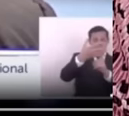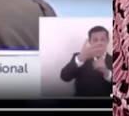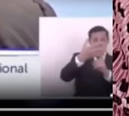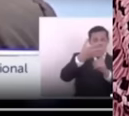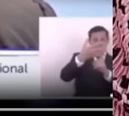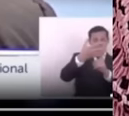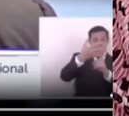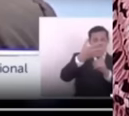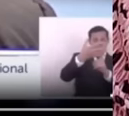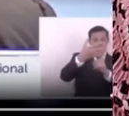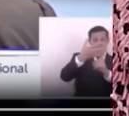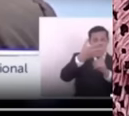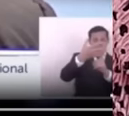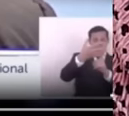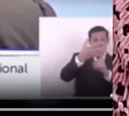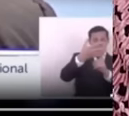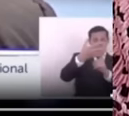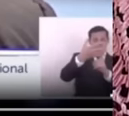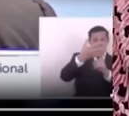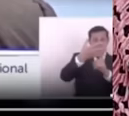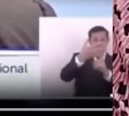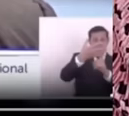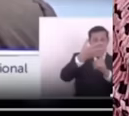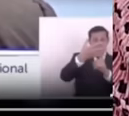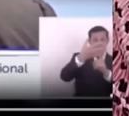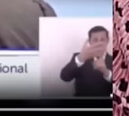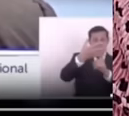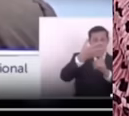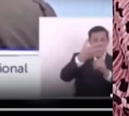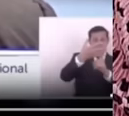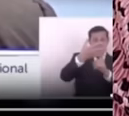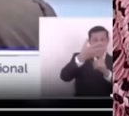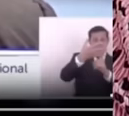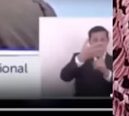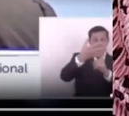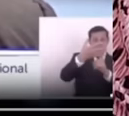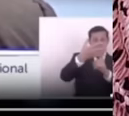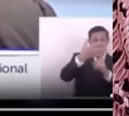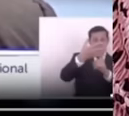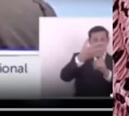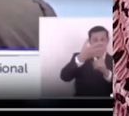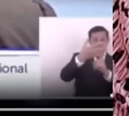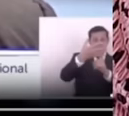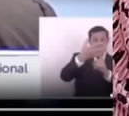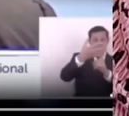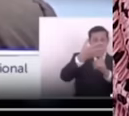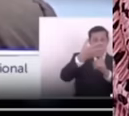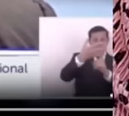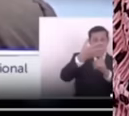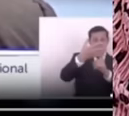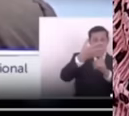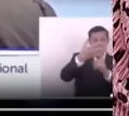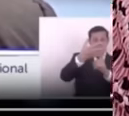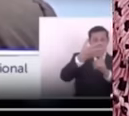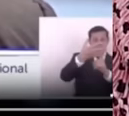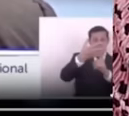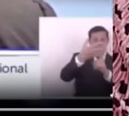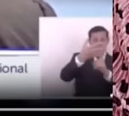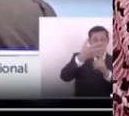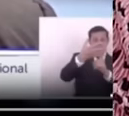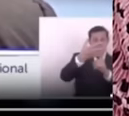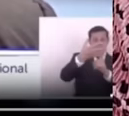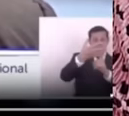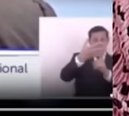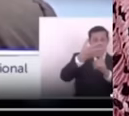de Obras Municipales. Desde la Asamblea Legislativa ha recibido muchas críticas, ya que va a ser